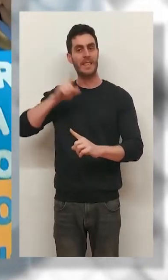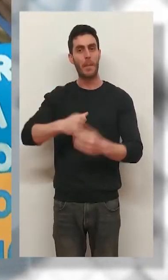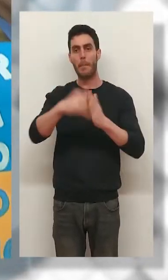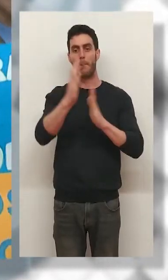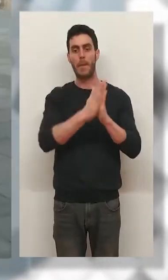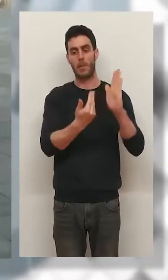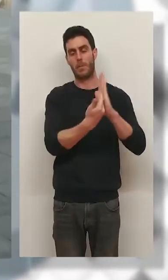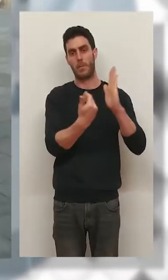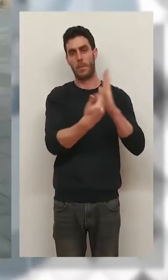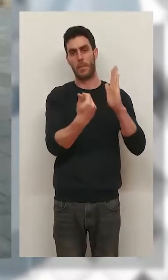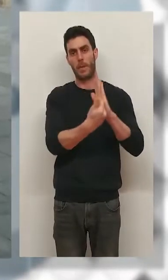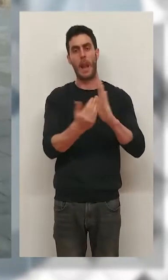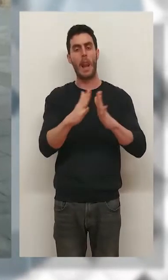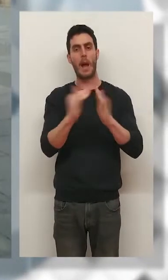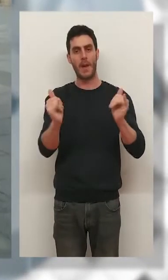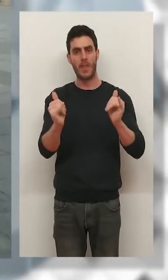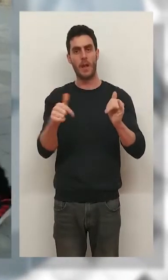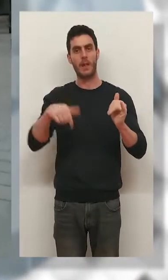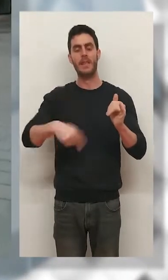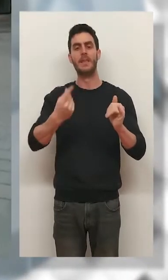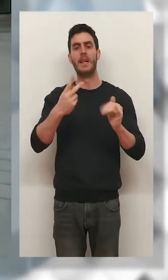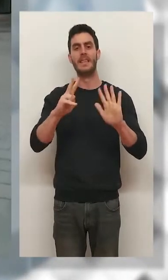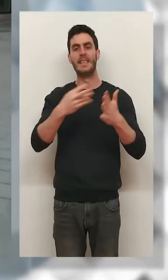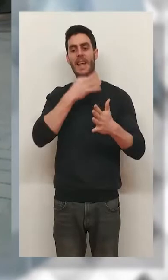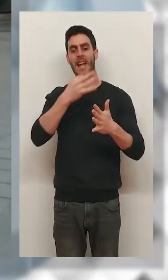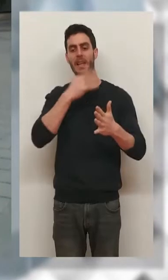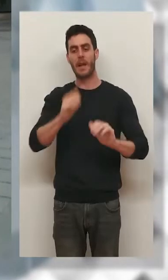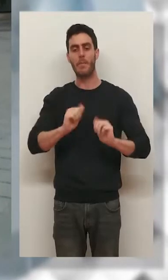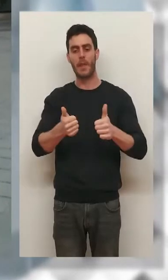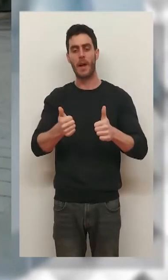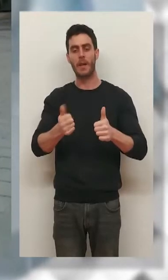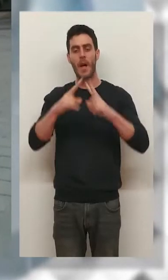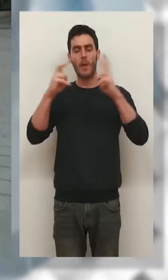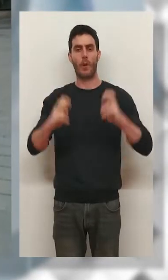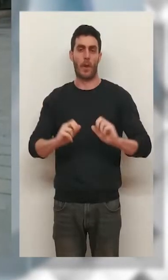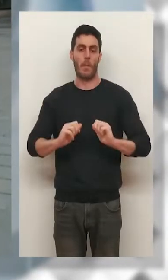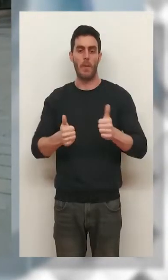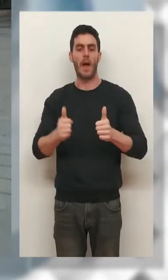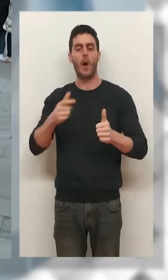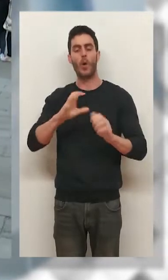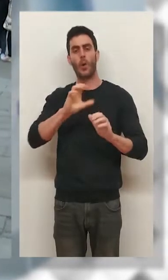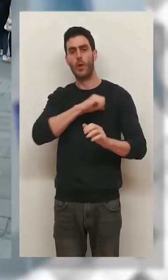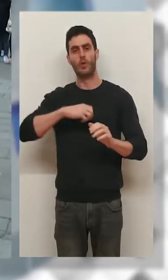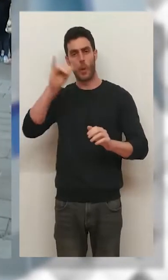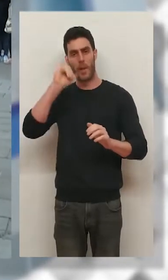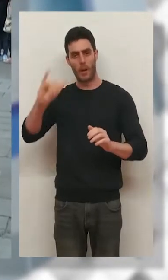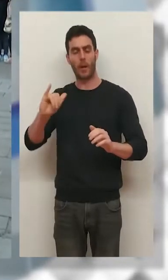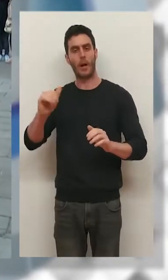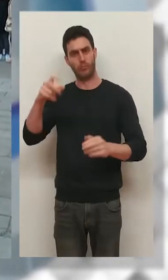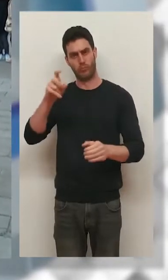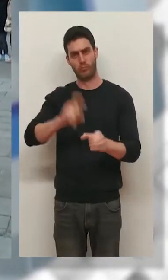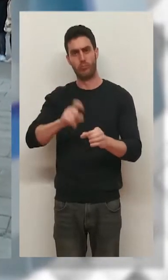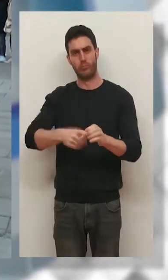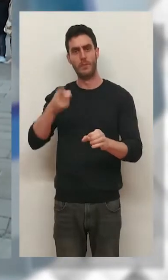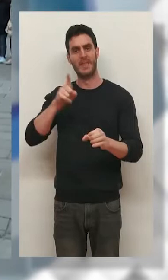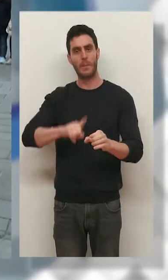pancartas en las que se pedía la paz, este acto, que comenzó a las 7 de la tarde, contó con algunos de los primeros refugiados llegados a la comunidad. La cita también nos